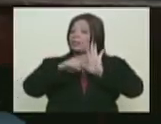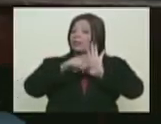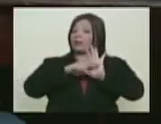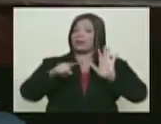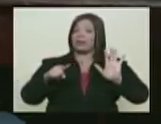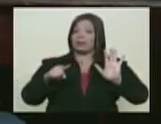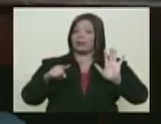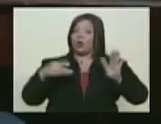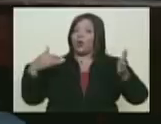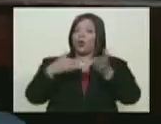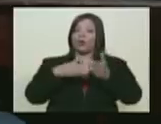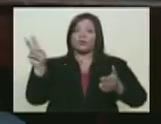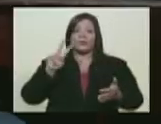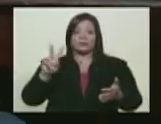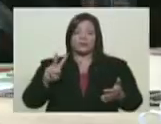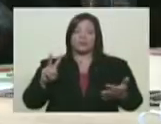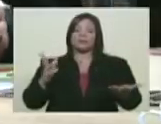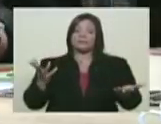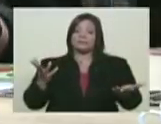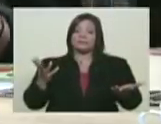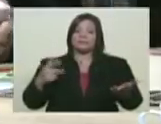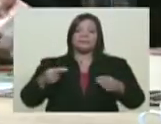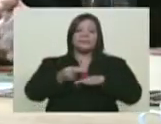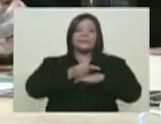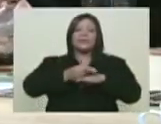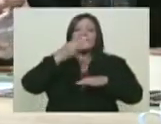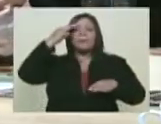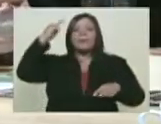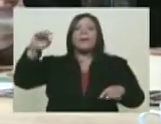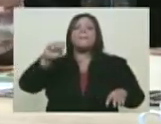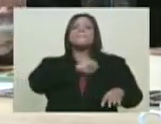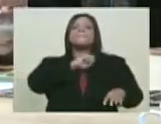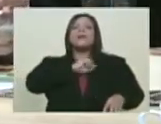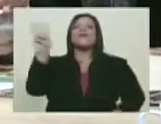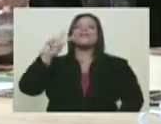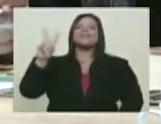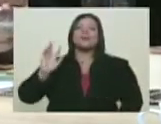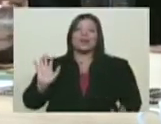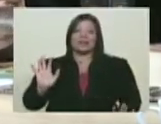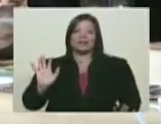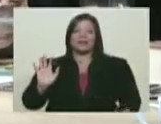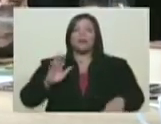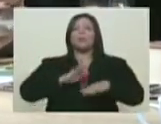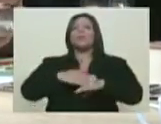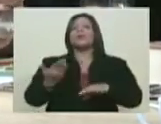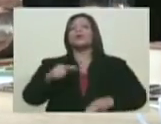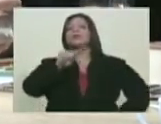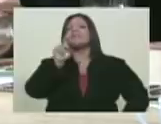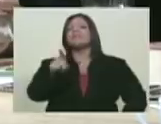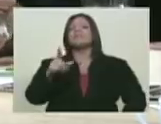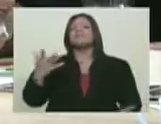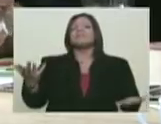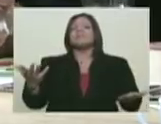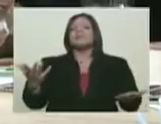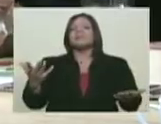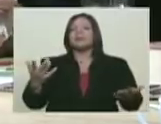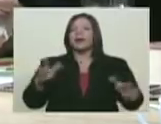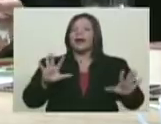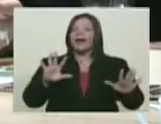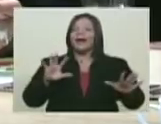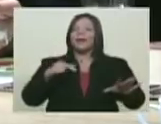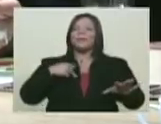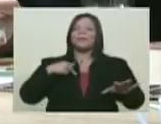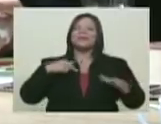digamos, anti-venezolano. Potente. El gobierno mexicano le tiene miedo a Venezuela. ¿Por qué? Pues supongo que tenga